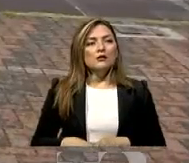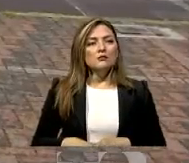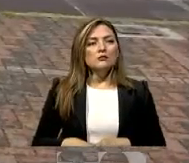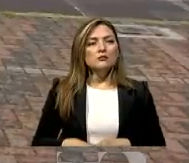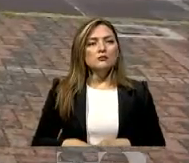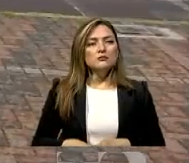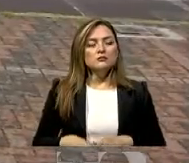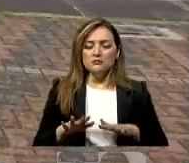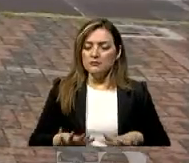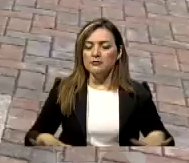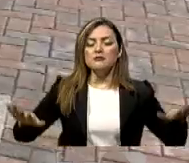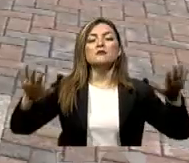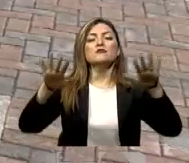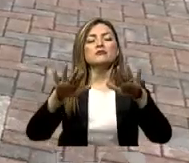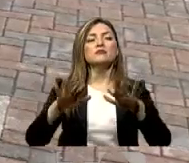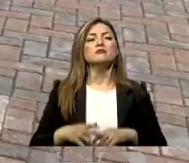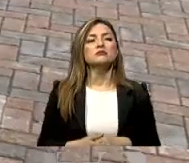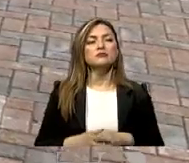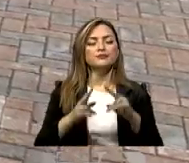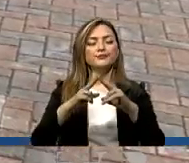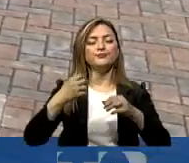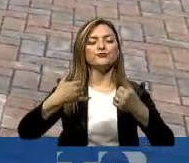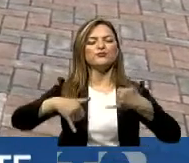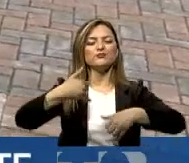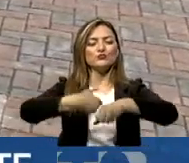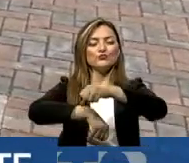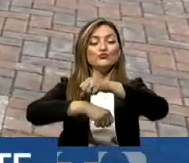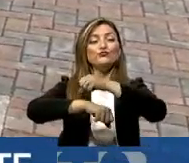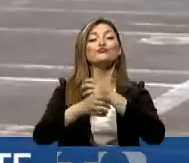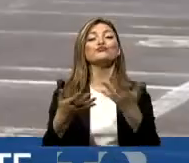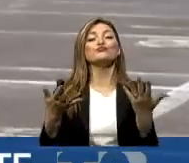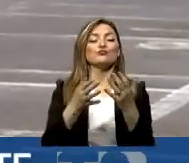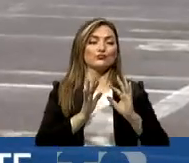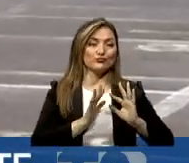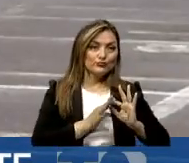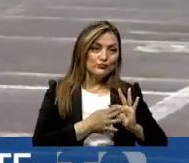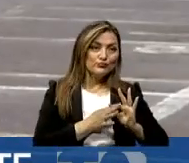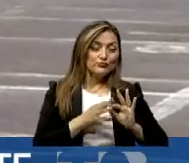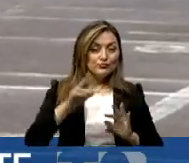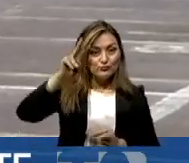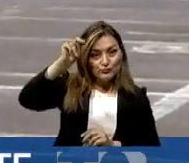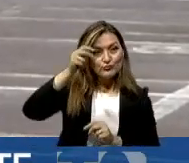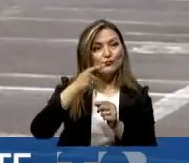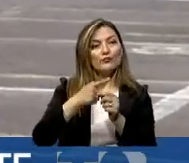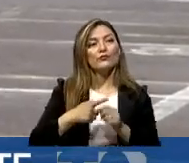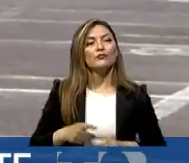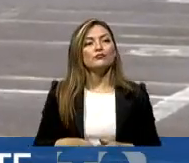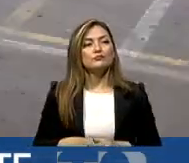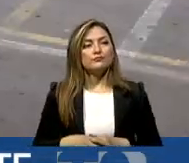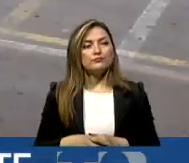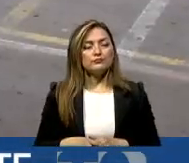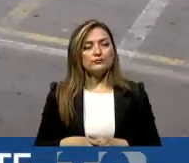este espacio se lo conoce como las canchas de la pampa están ubicadas en calderón en el norte de quito